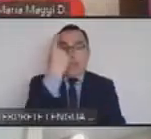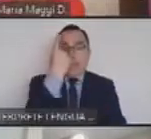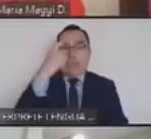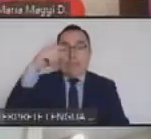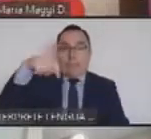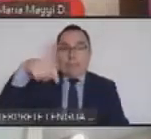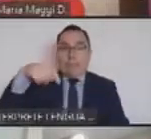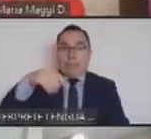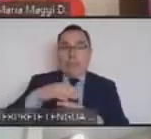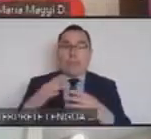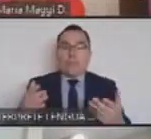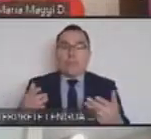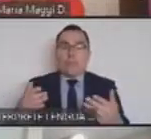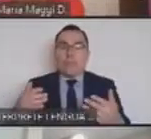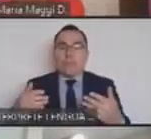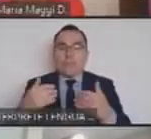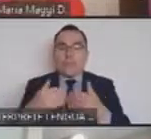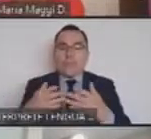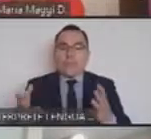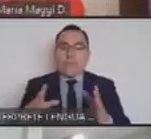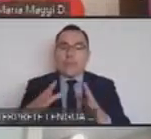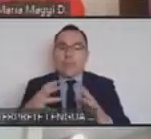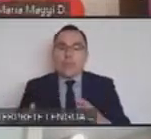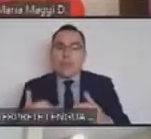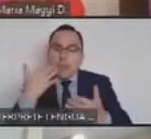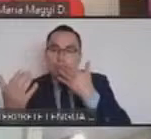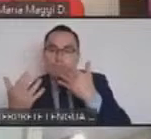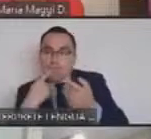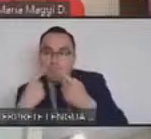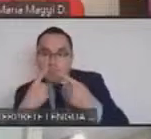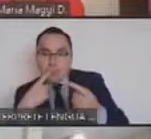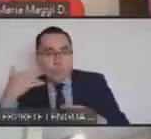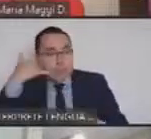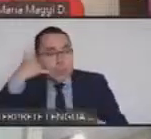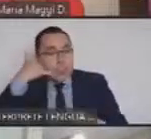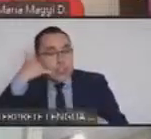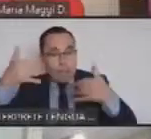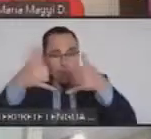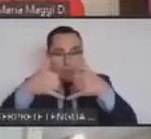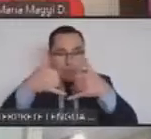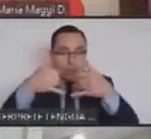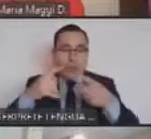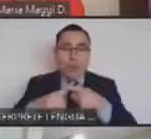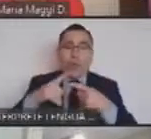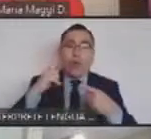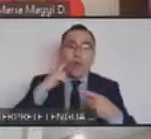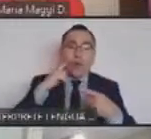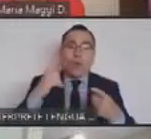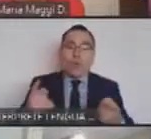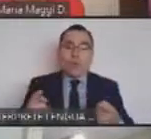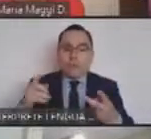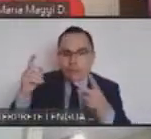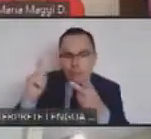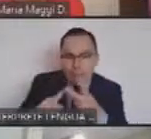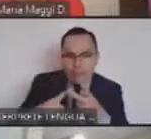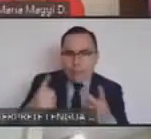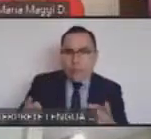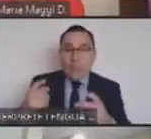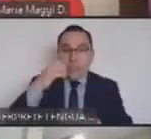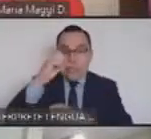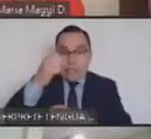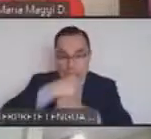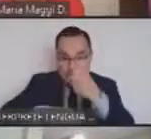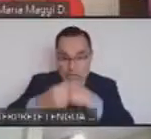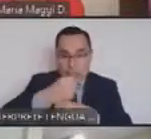se hace sobre las encuestas telefónicas y electrónicas asociadas a la medición de este año, el índice